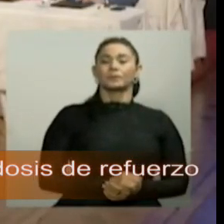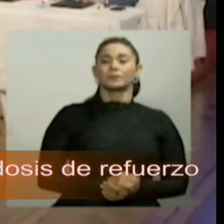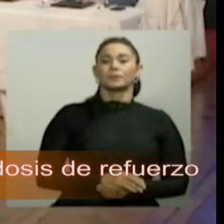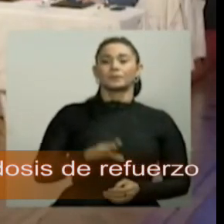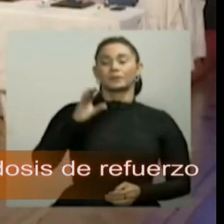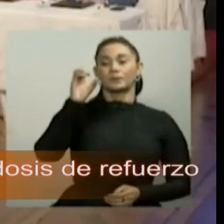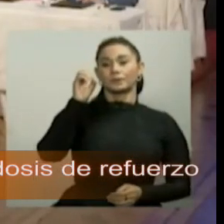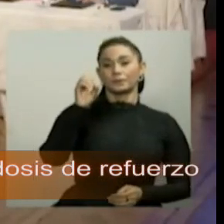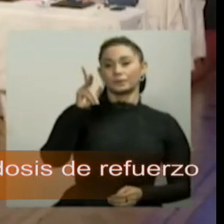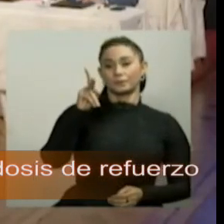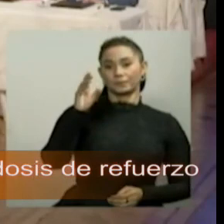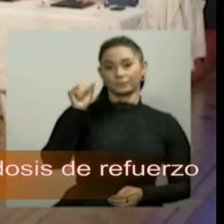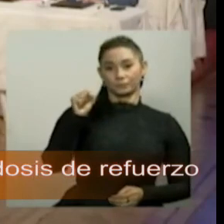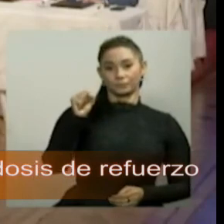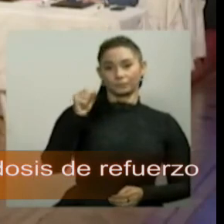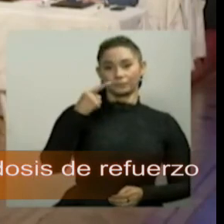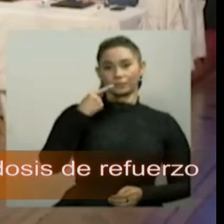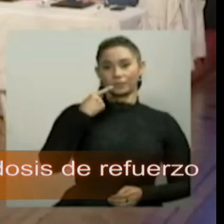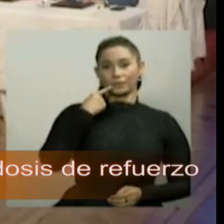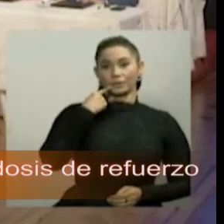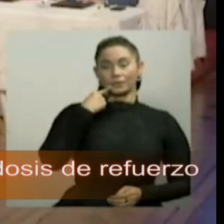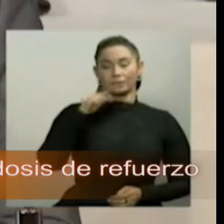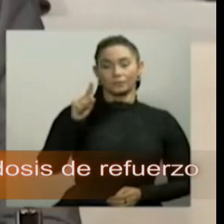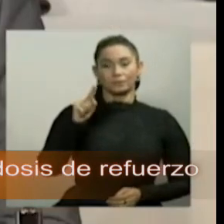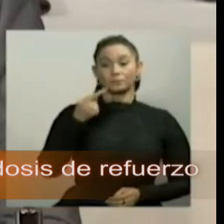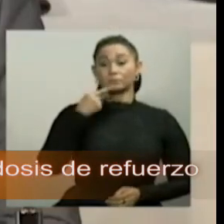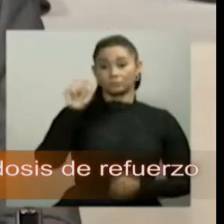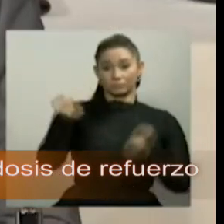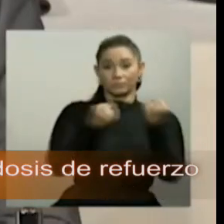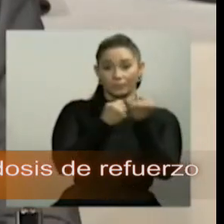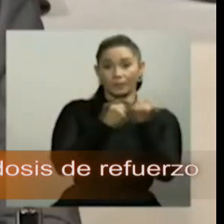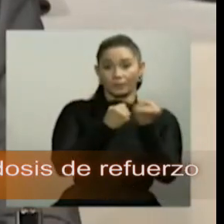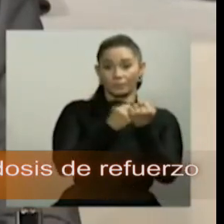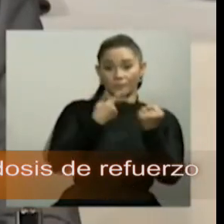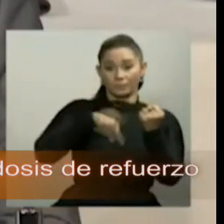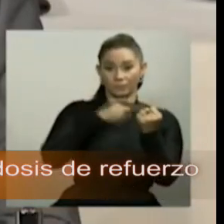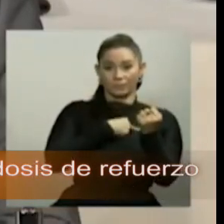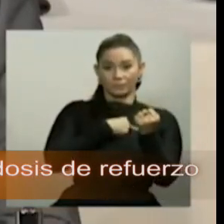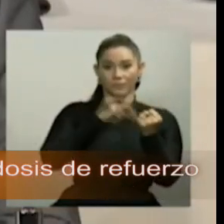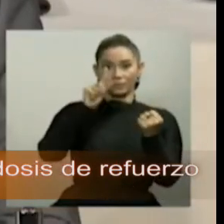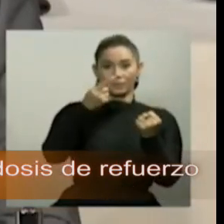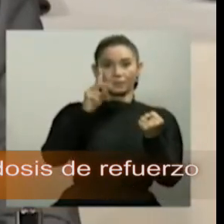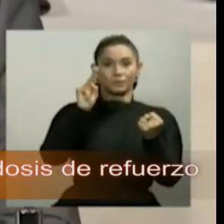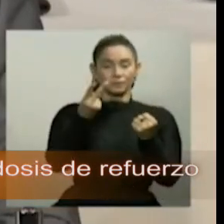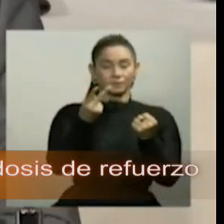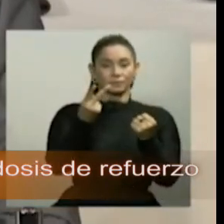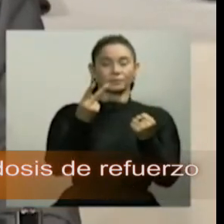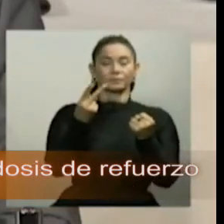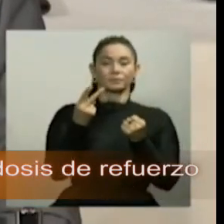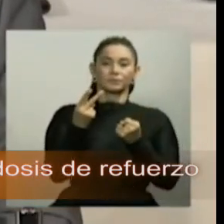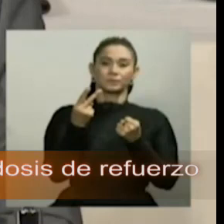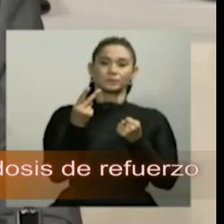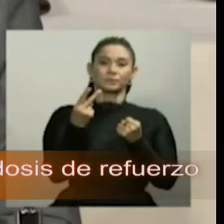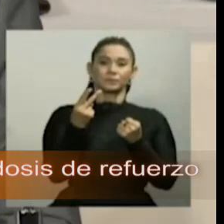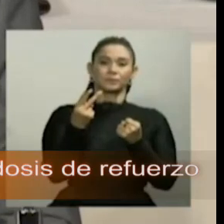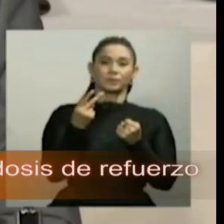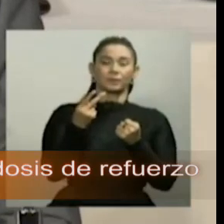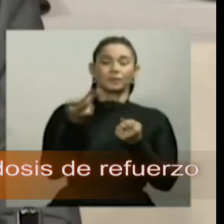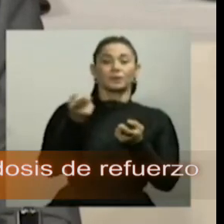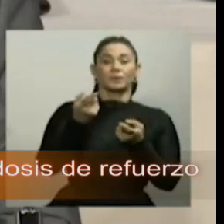vanguardia. Está pegadito ahí del gobierno, como bailando pegadito. Representante de las sociedades